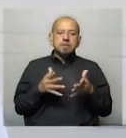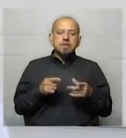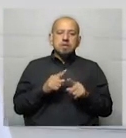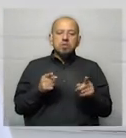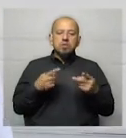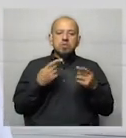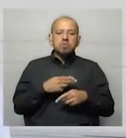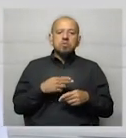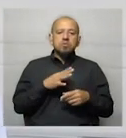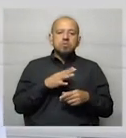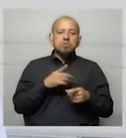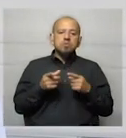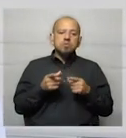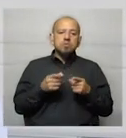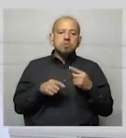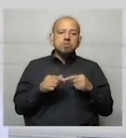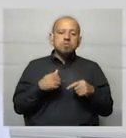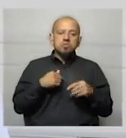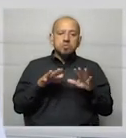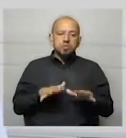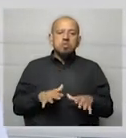corte. Mientras alguien no tome la posta, yo me quedo.